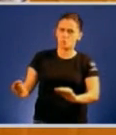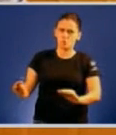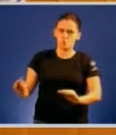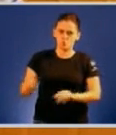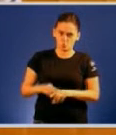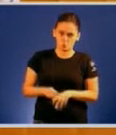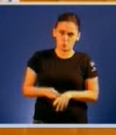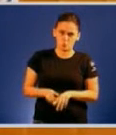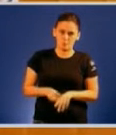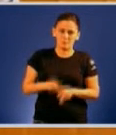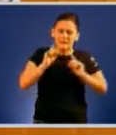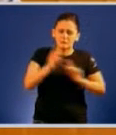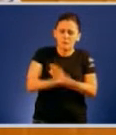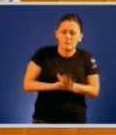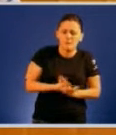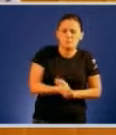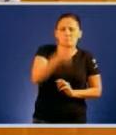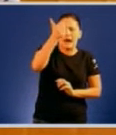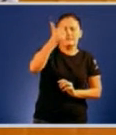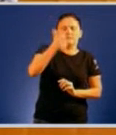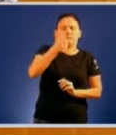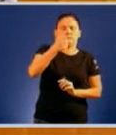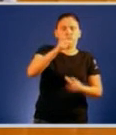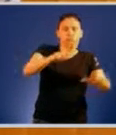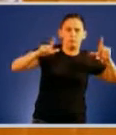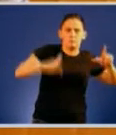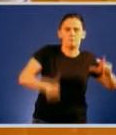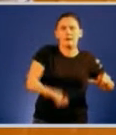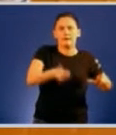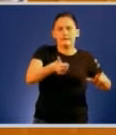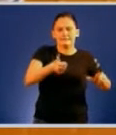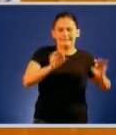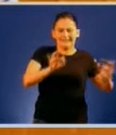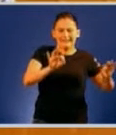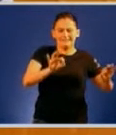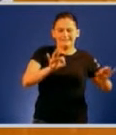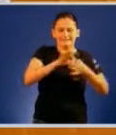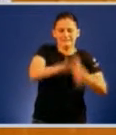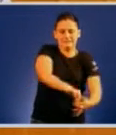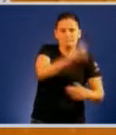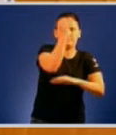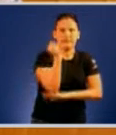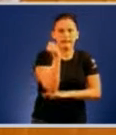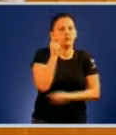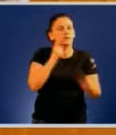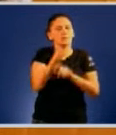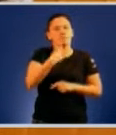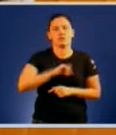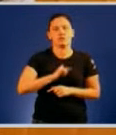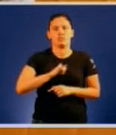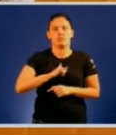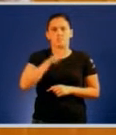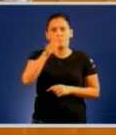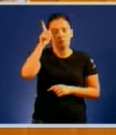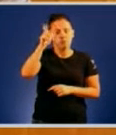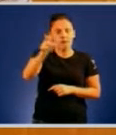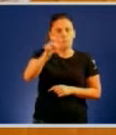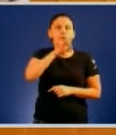súa, sobre todo cos bens que son máis sobranceiros e que están aí no piar da nosa identidade, da nosa historia como pobo